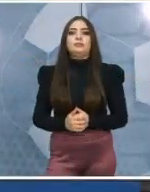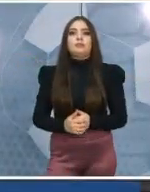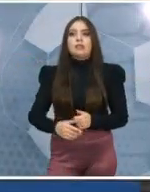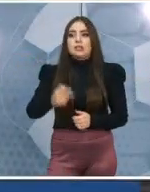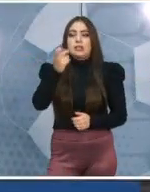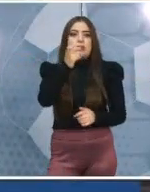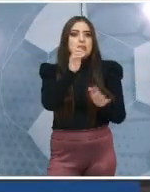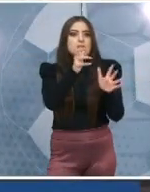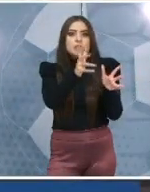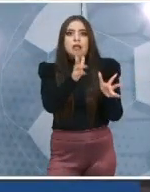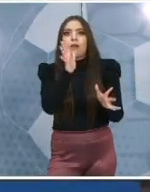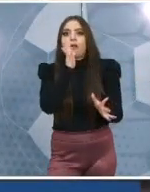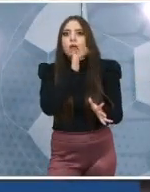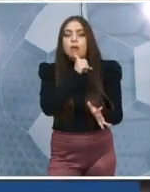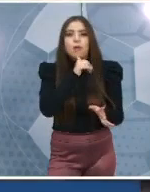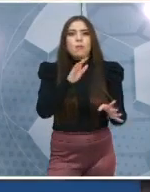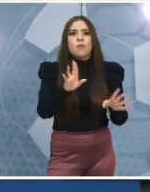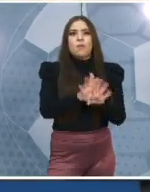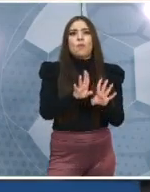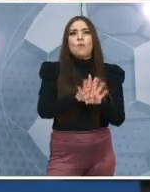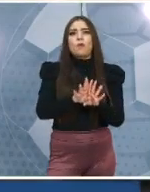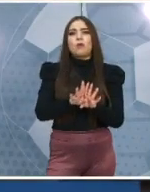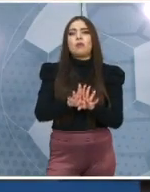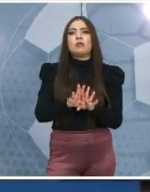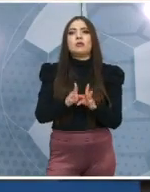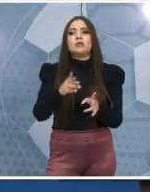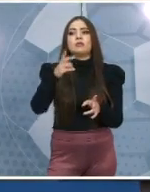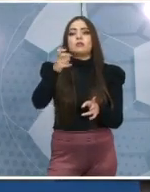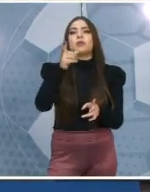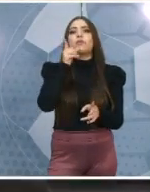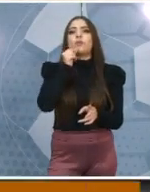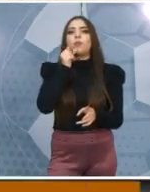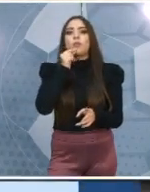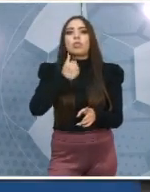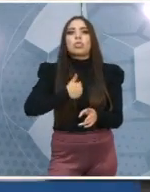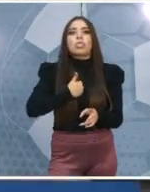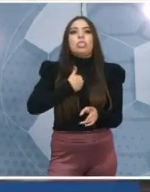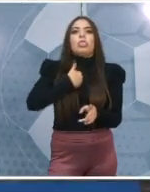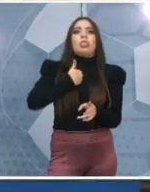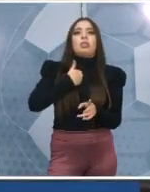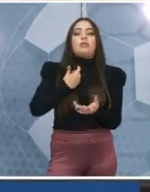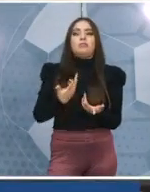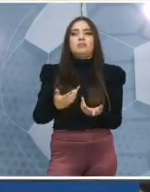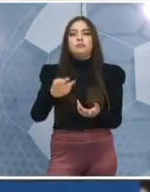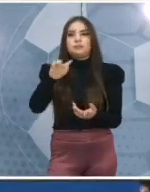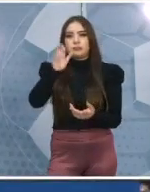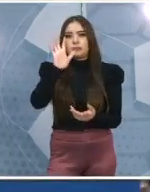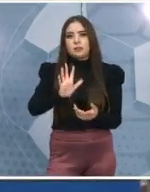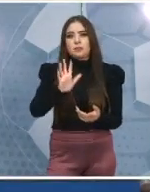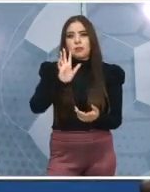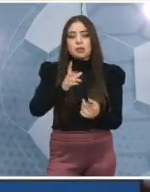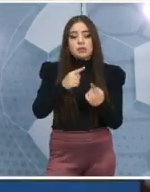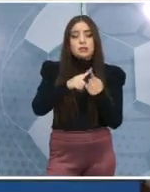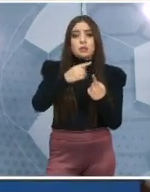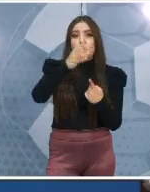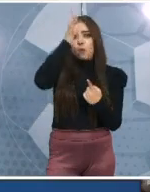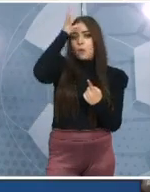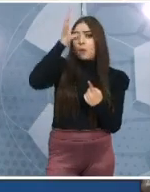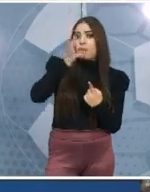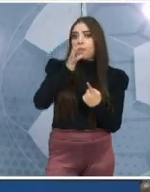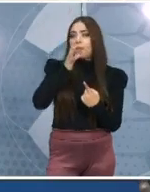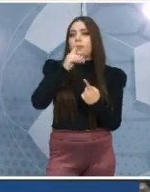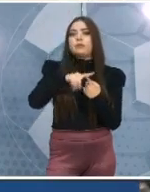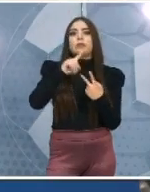podemos seguir permitiendo que los agentes de la investigadora, tanto del estado de Coahuila como del estado de Durango,